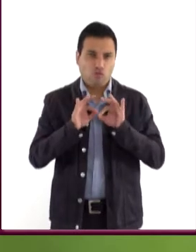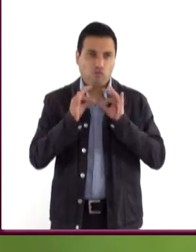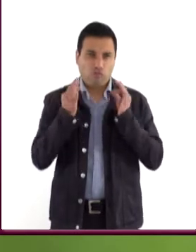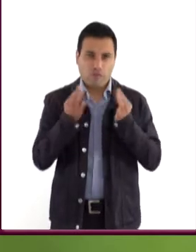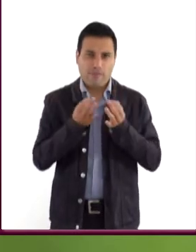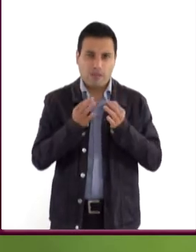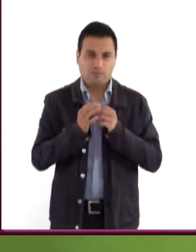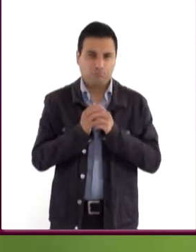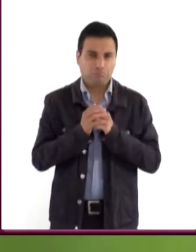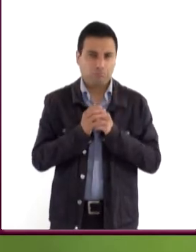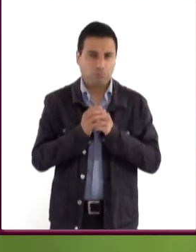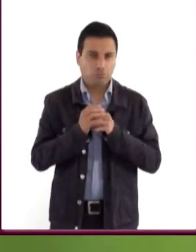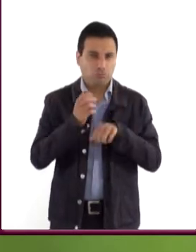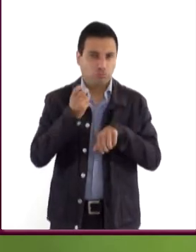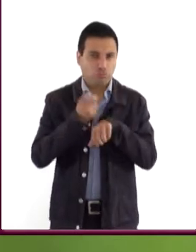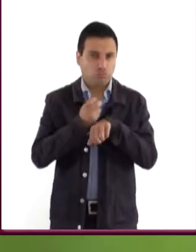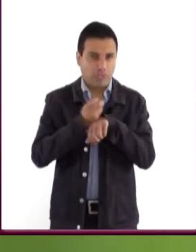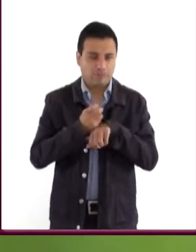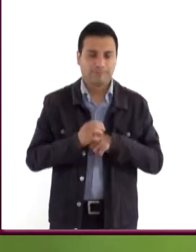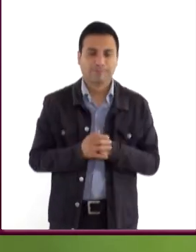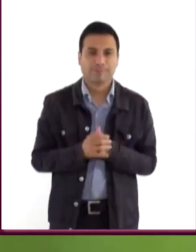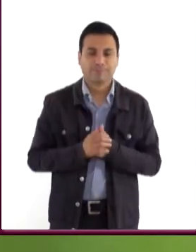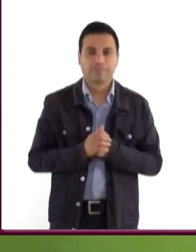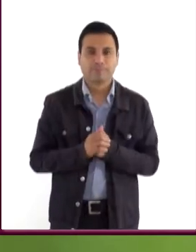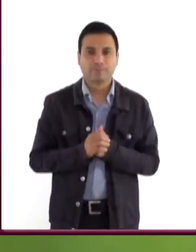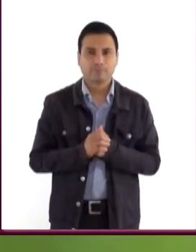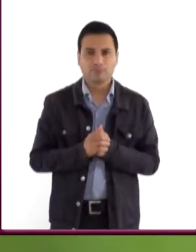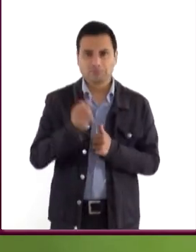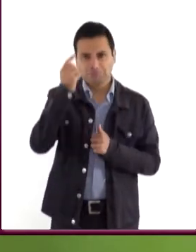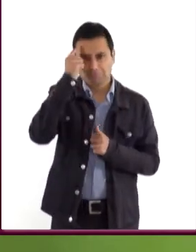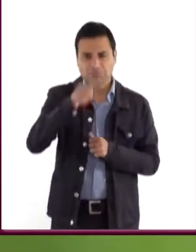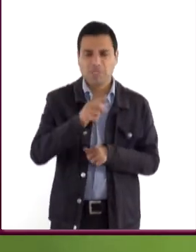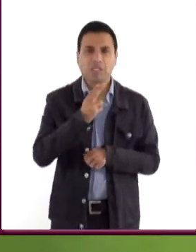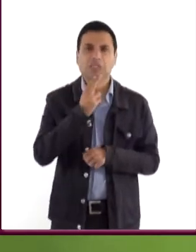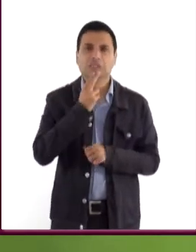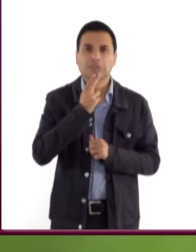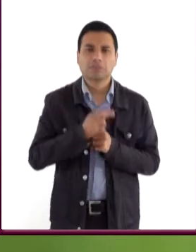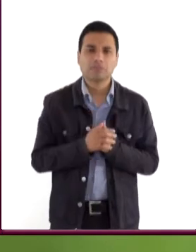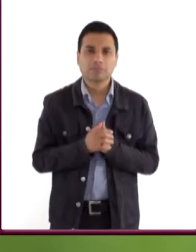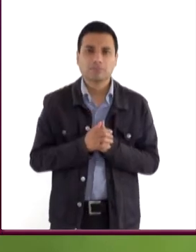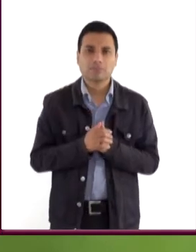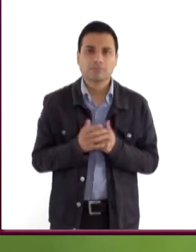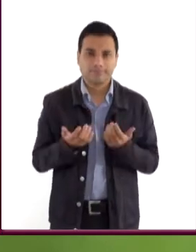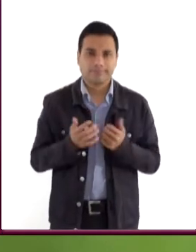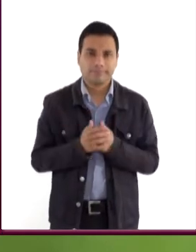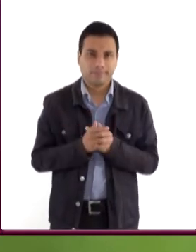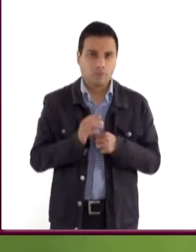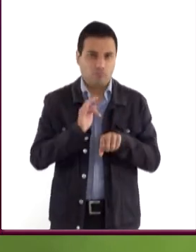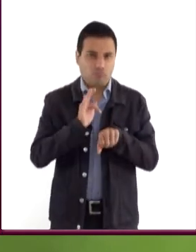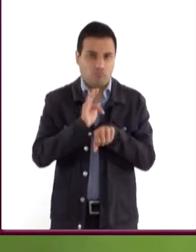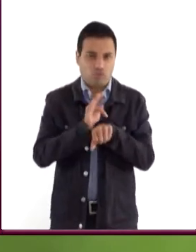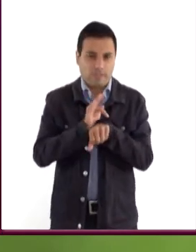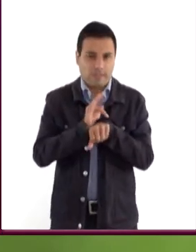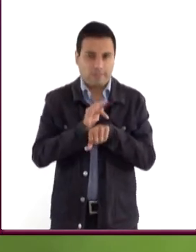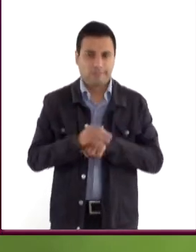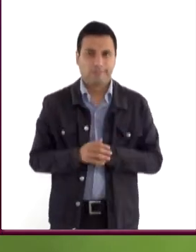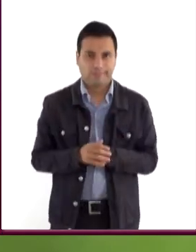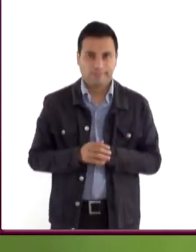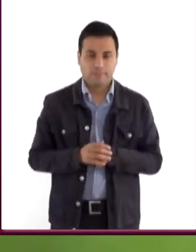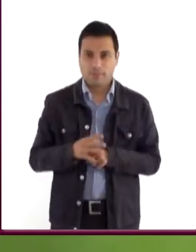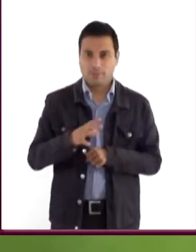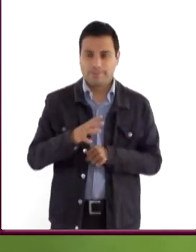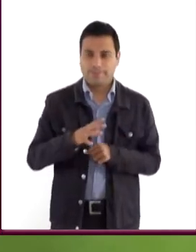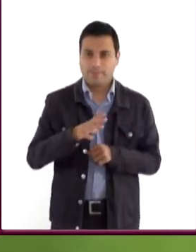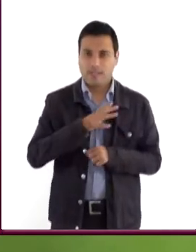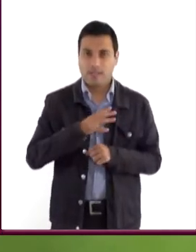esta forma dura hace que protejan a el segundo par de alas, que son membranosas, que son con las que pueden